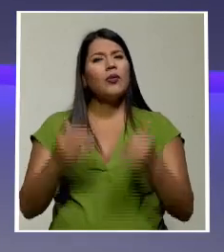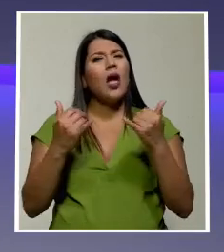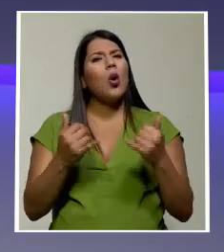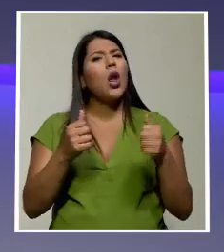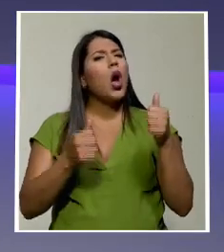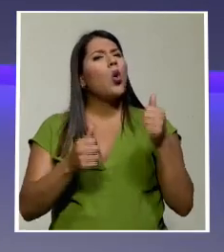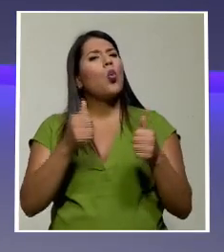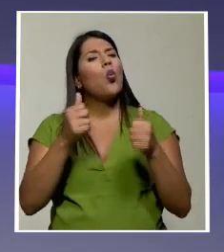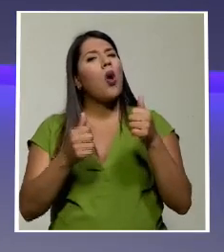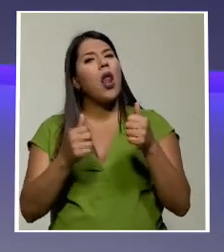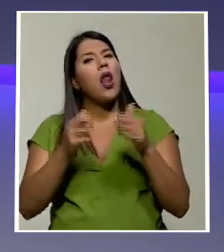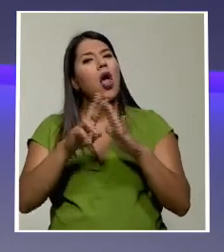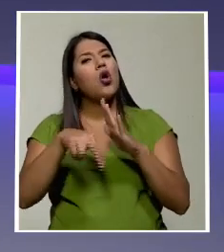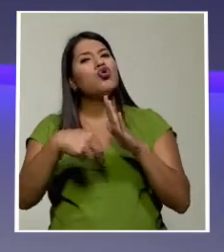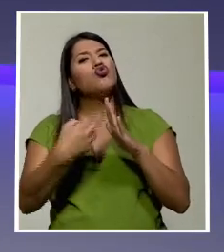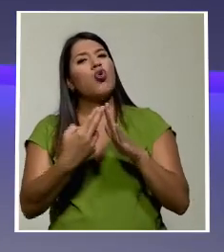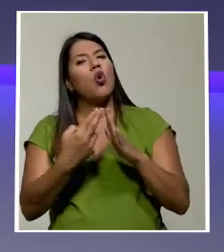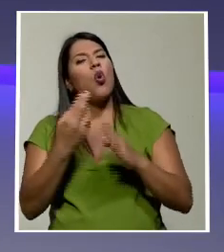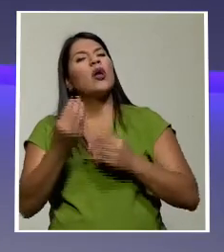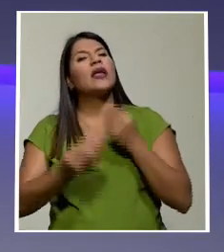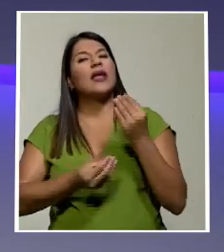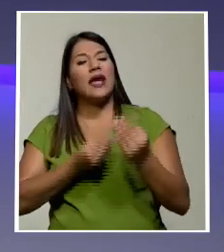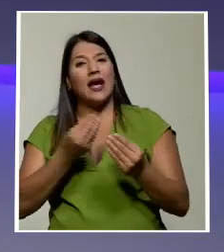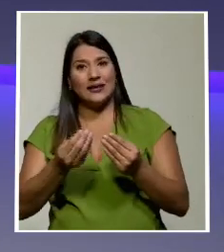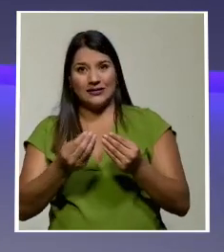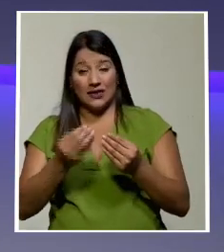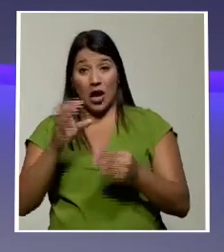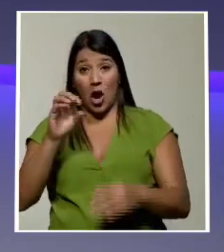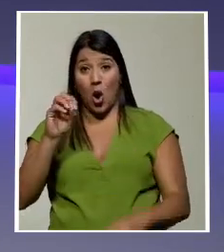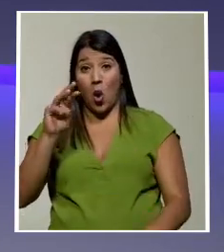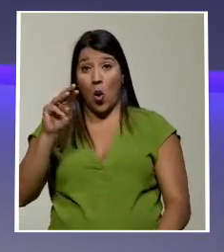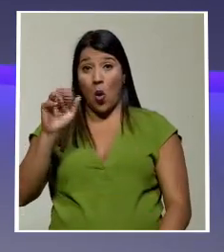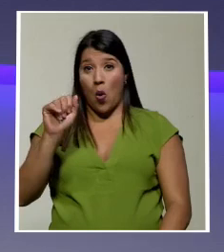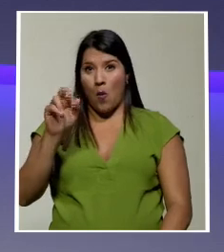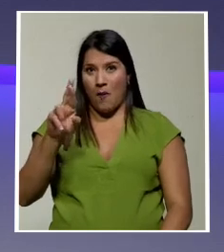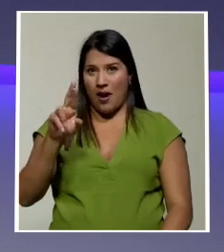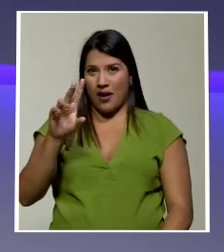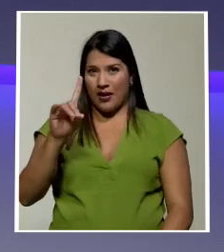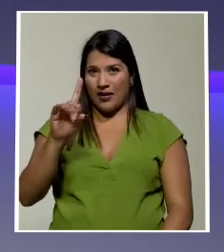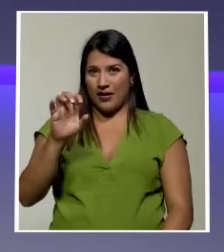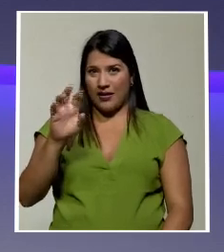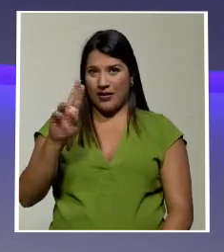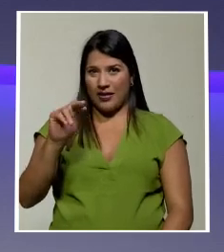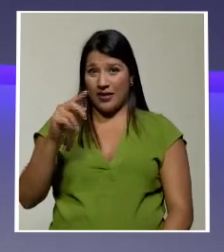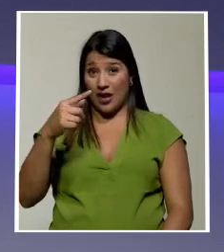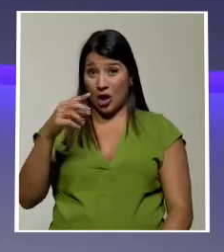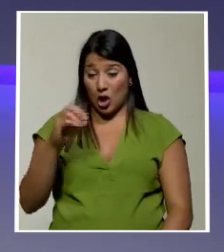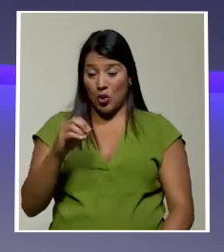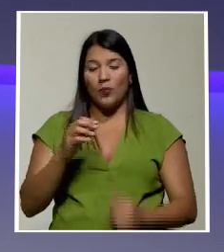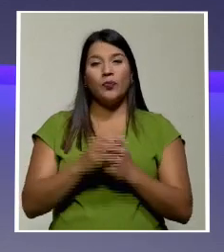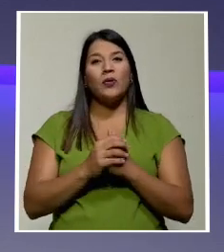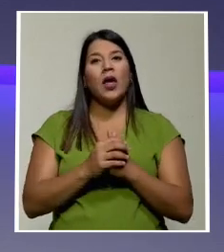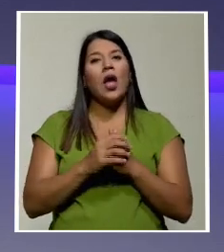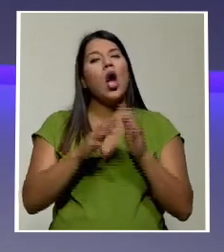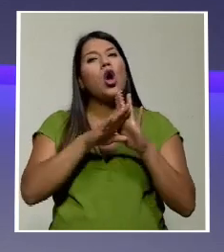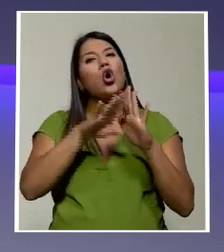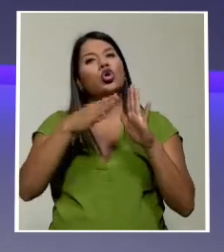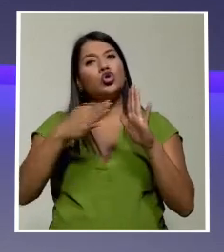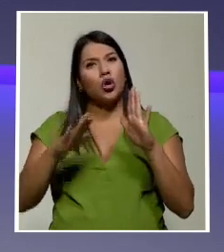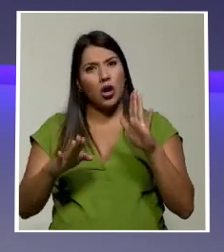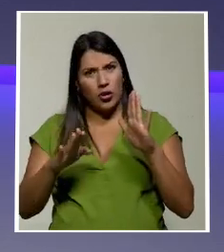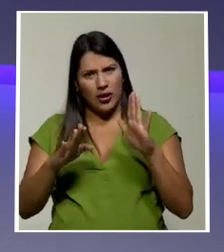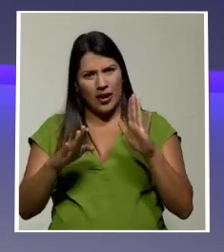rol de la Fundación Omar Dengo en la construcción de esta red educativa? La Contraloría ha metido una